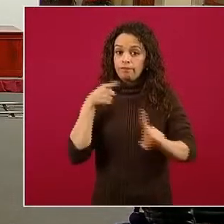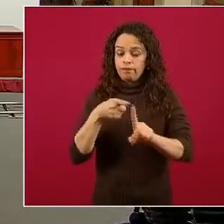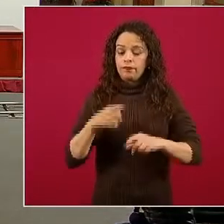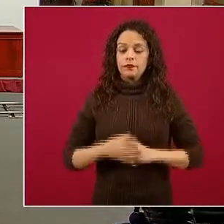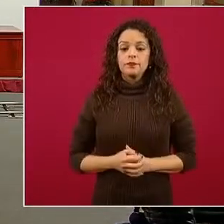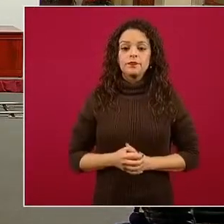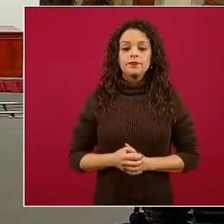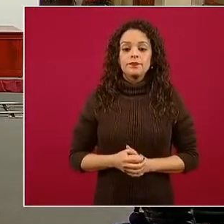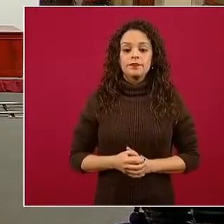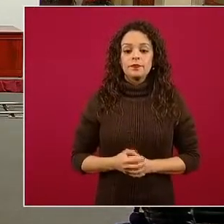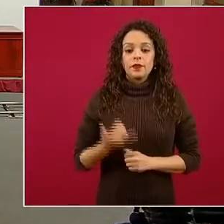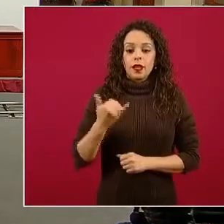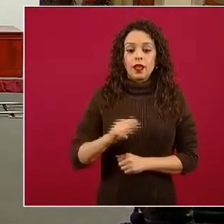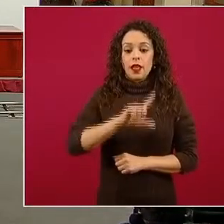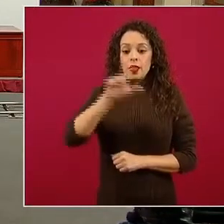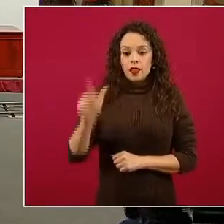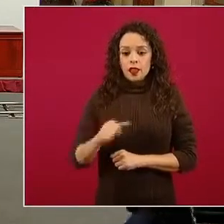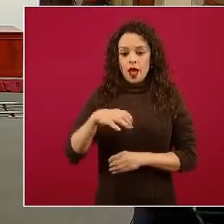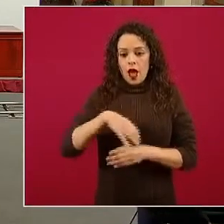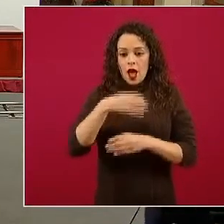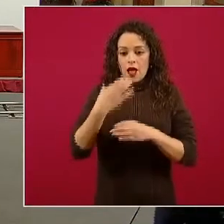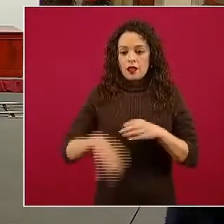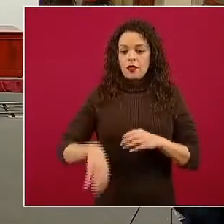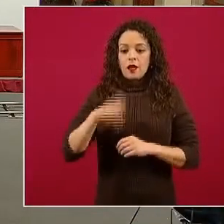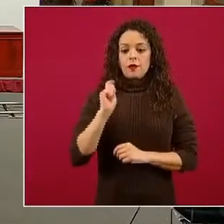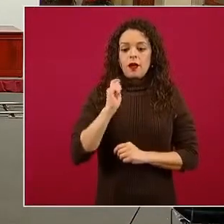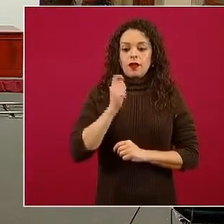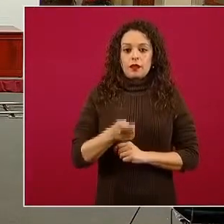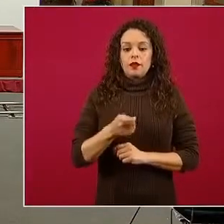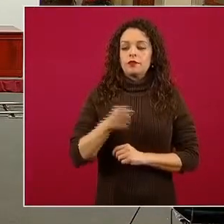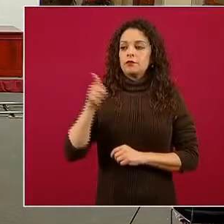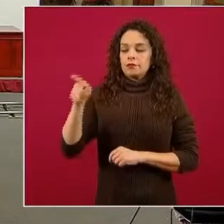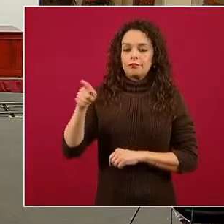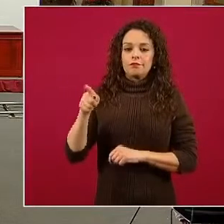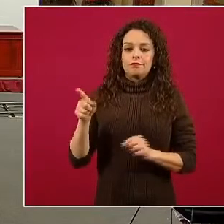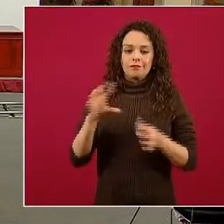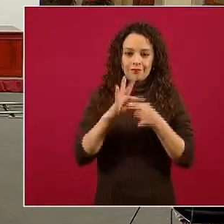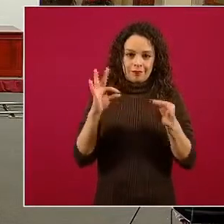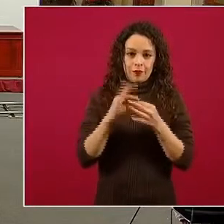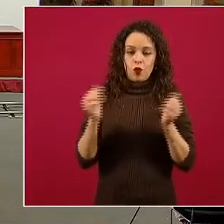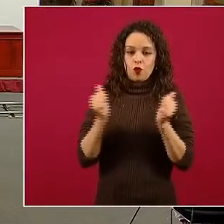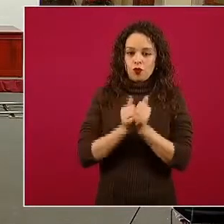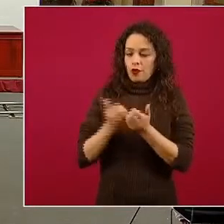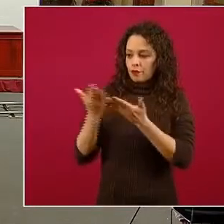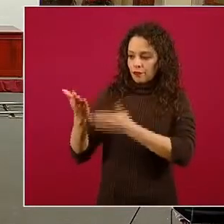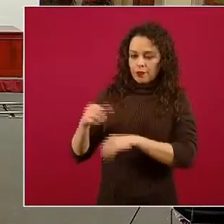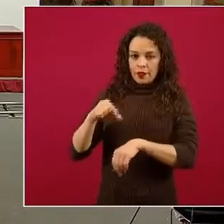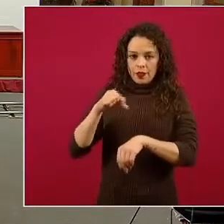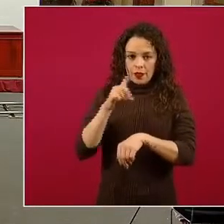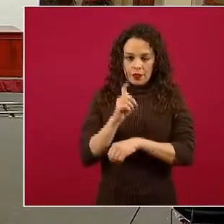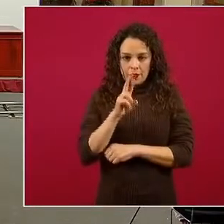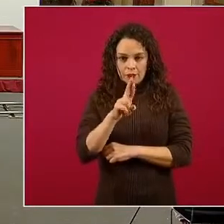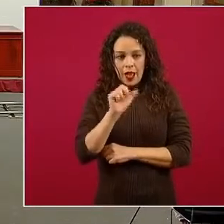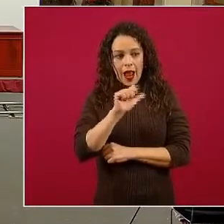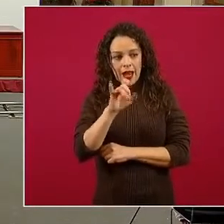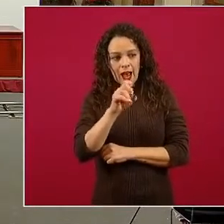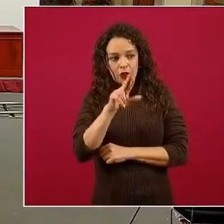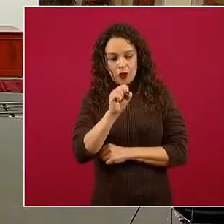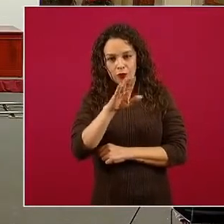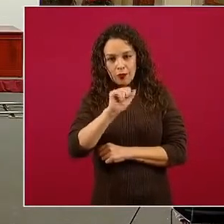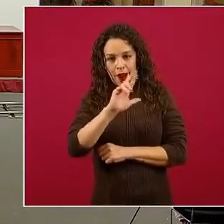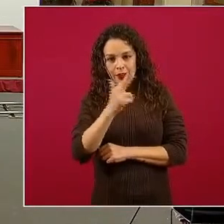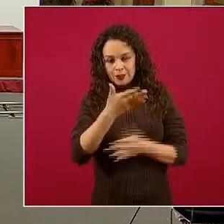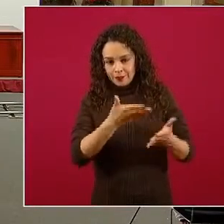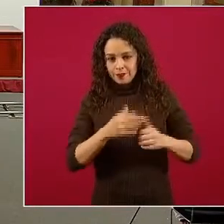y terminamos la presentación con la intervención del doctor Alejandro Sbarch antes de abrir para preguntas y respuestas. Vamos